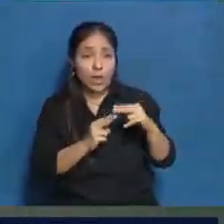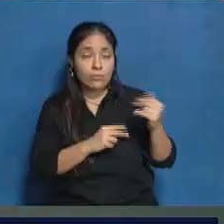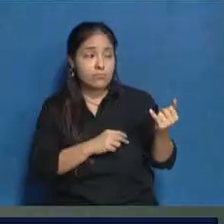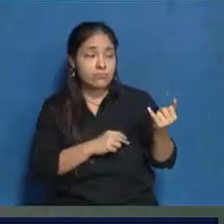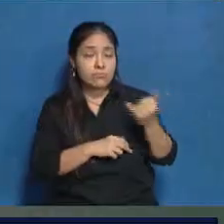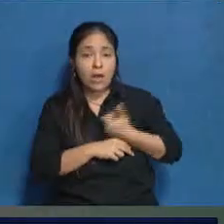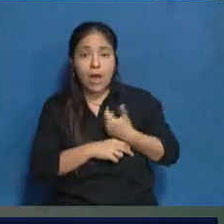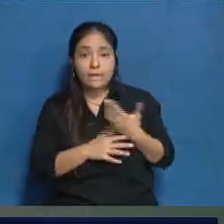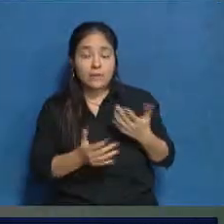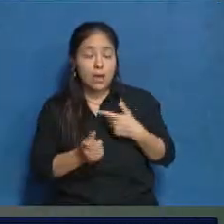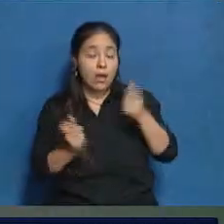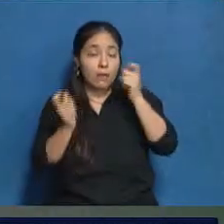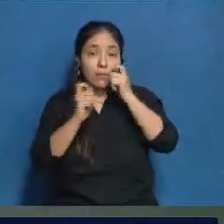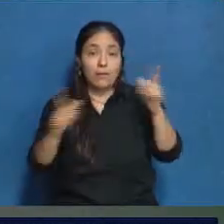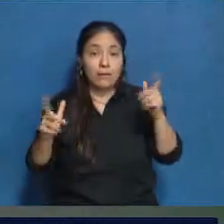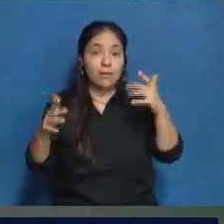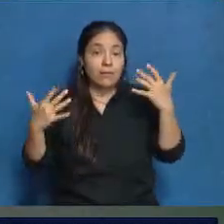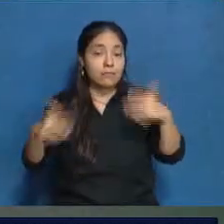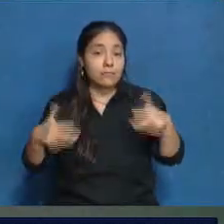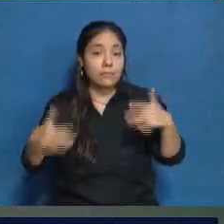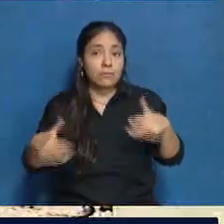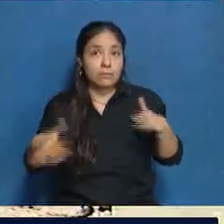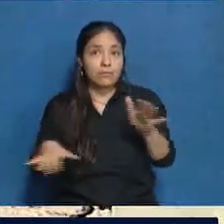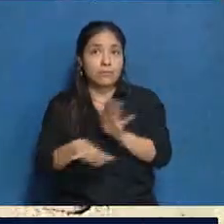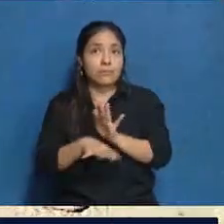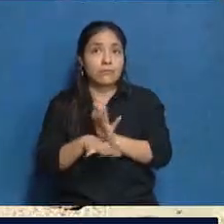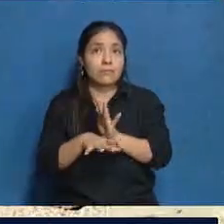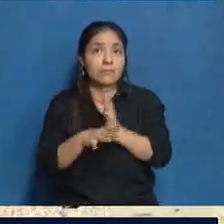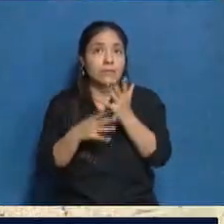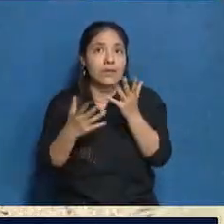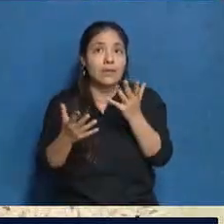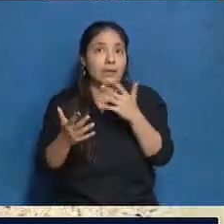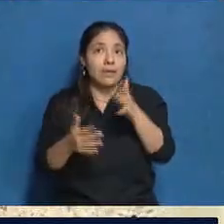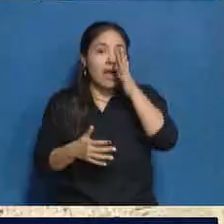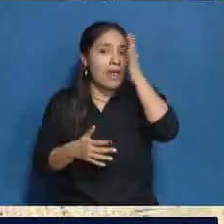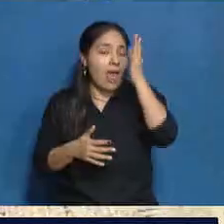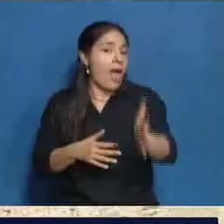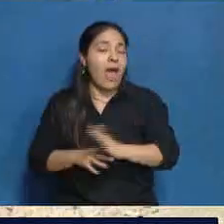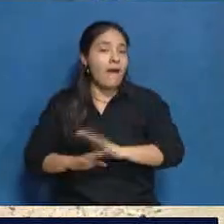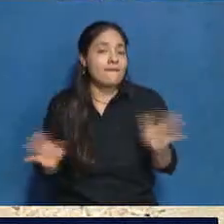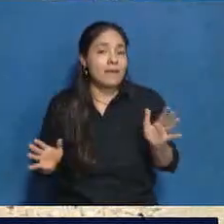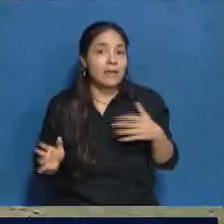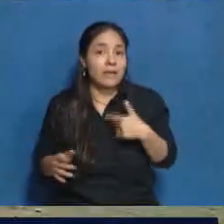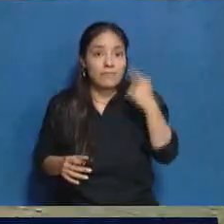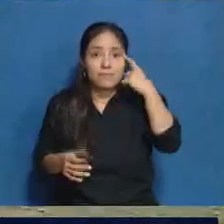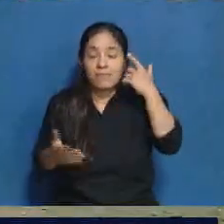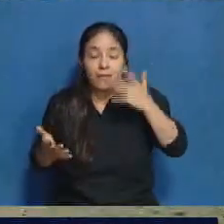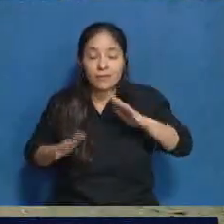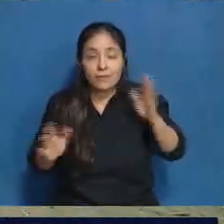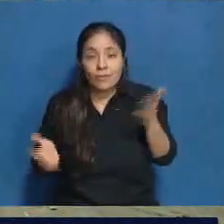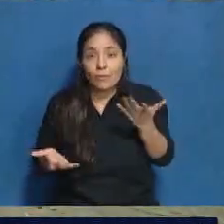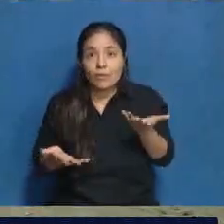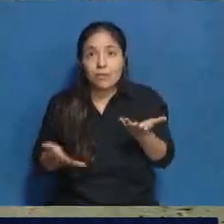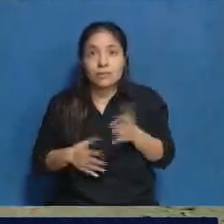algo, la verdad que algo muy, muy trágico. No lo puedo creer. Lo único que